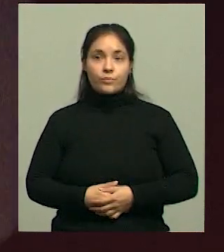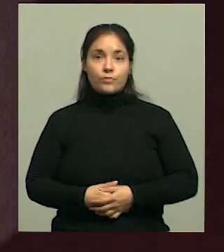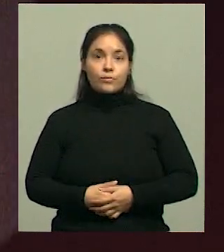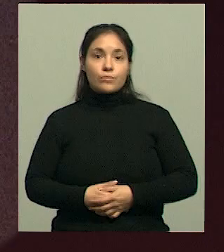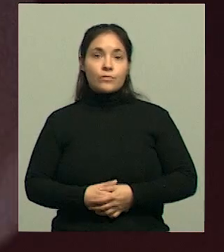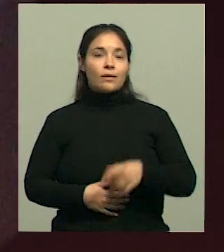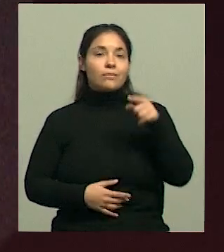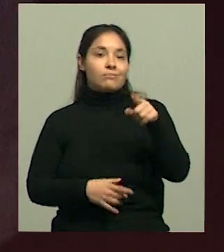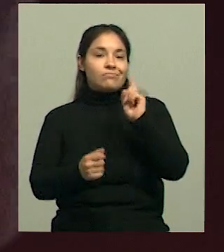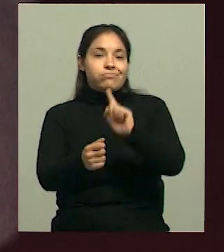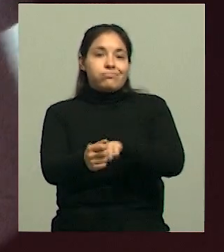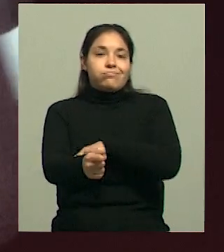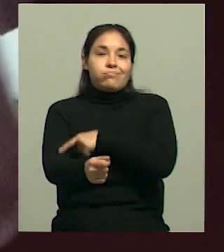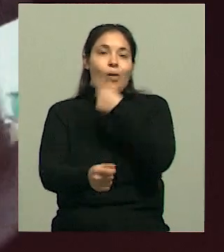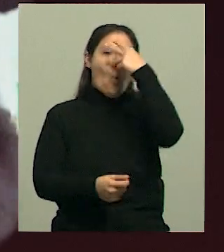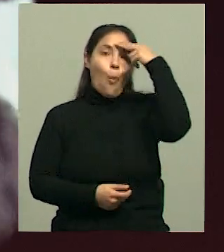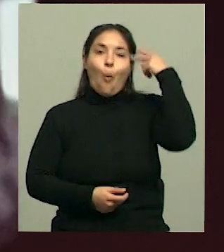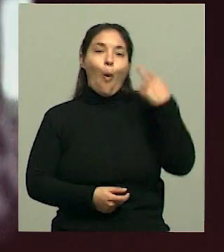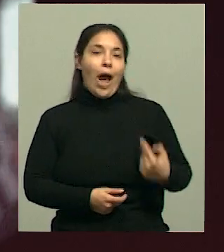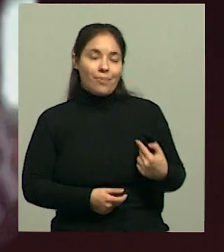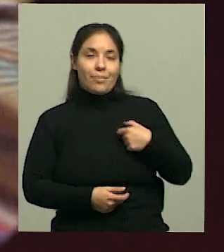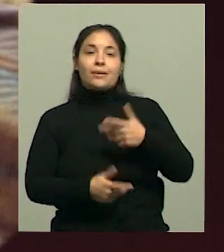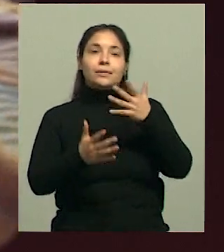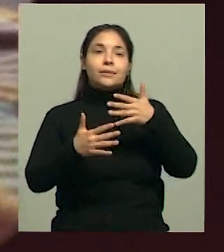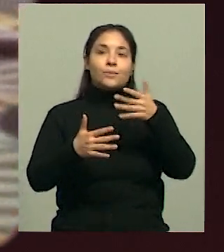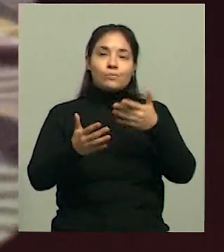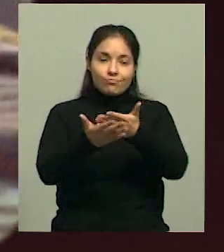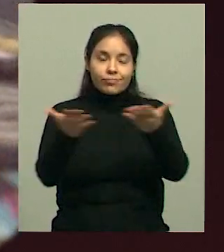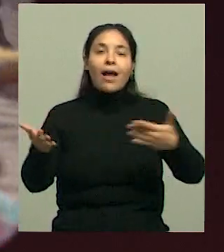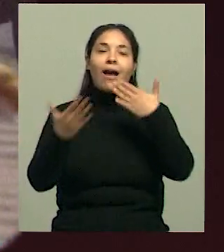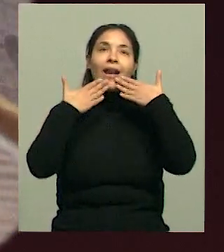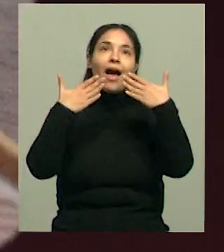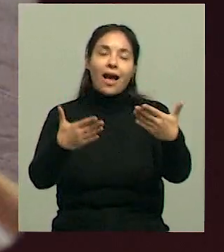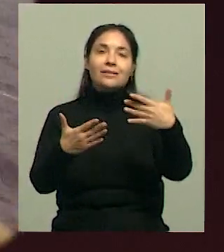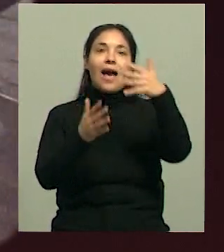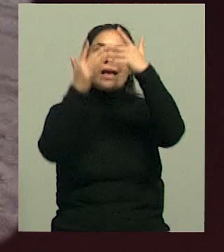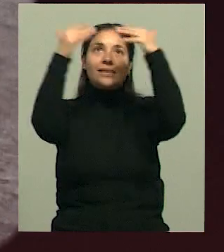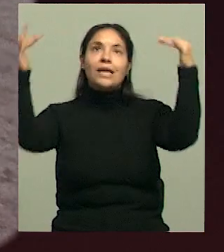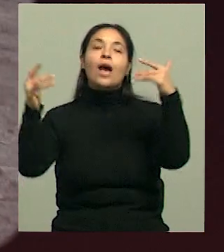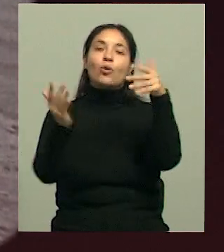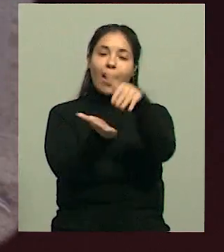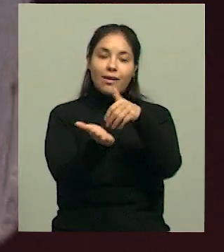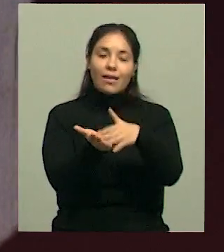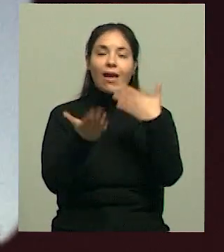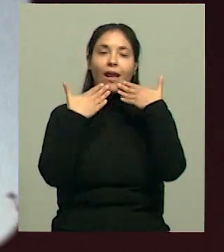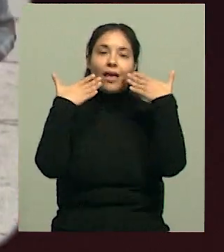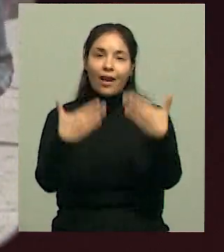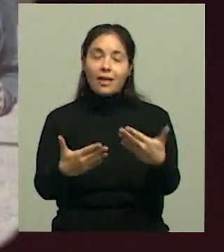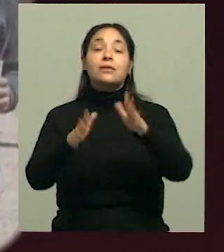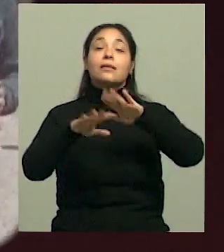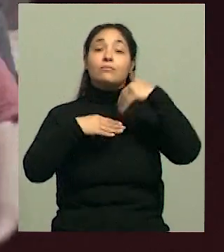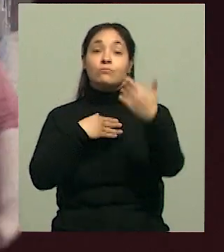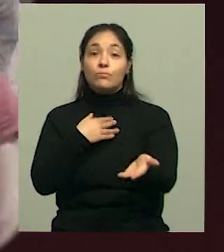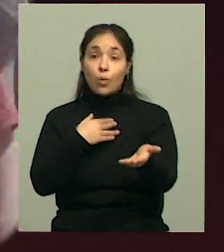tradición huarpe, donde se da gracias al cielo, a la tierra. Bueno, es muy bonita, y luego se